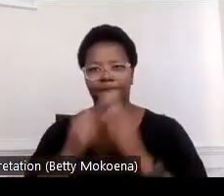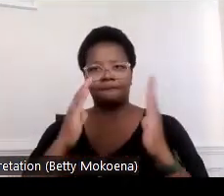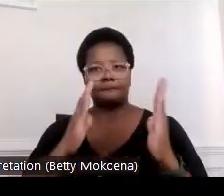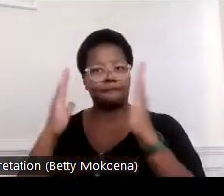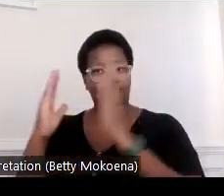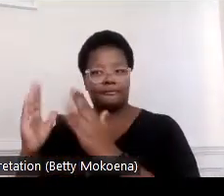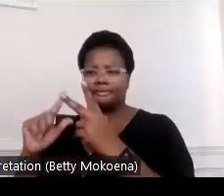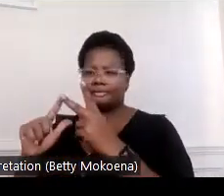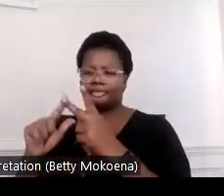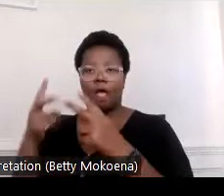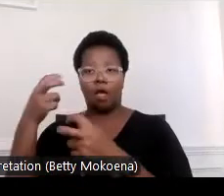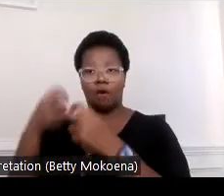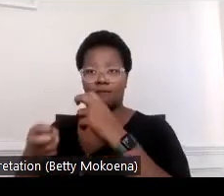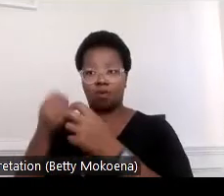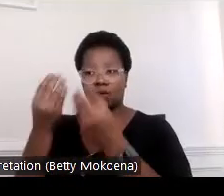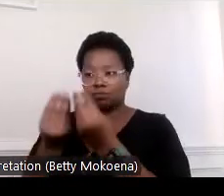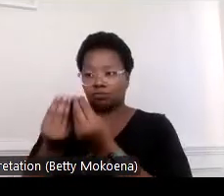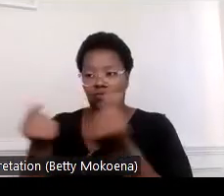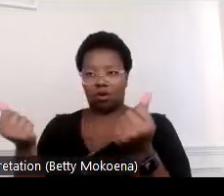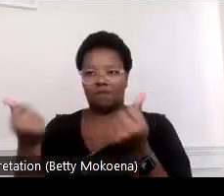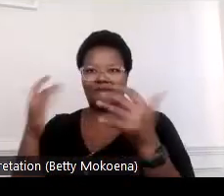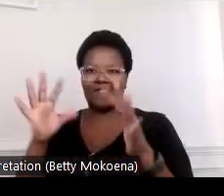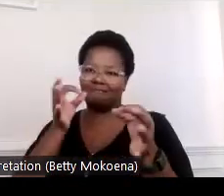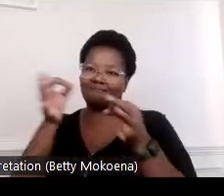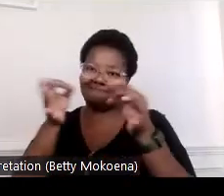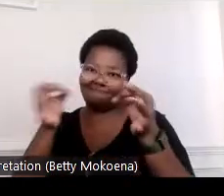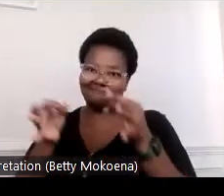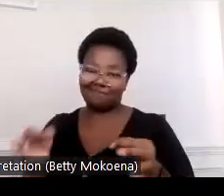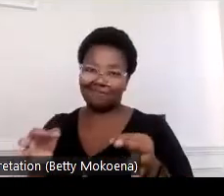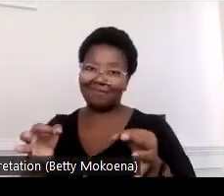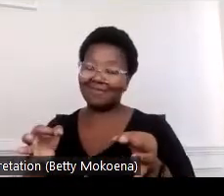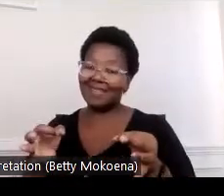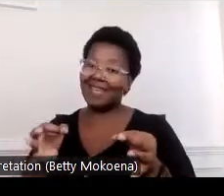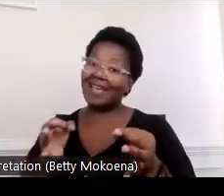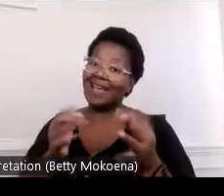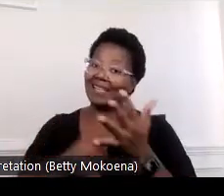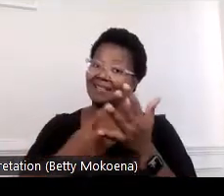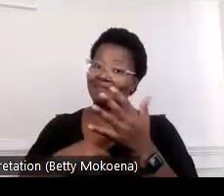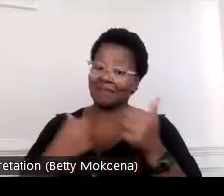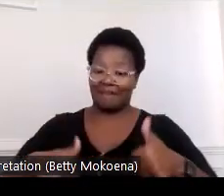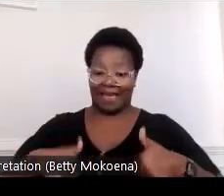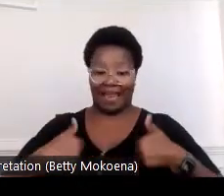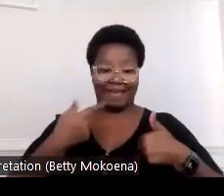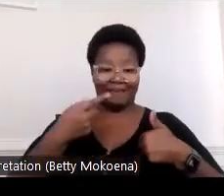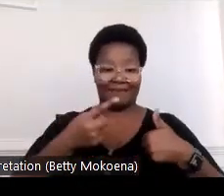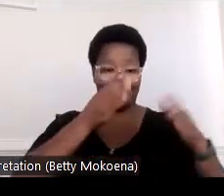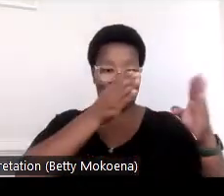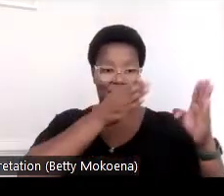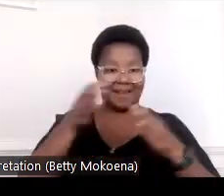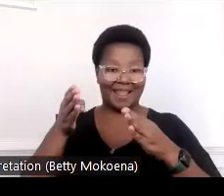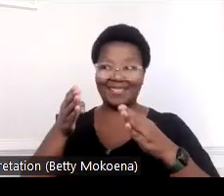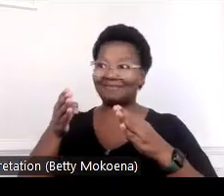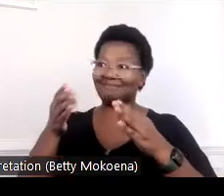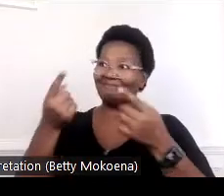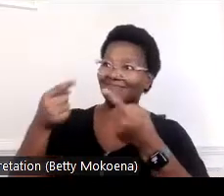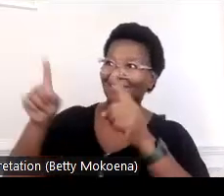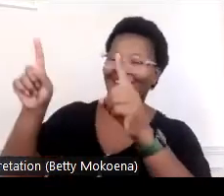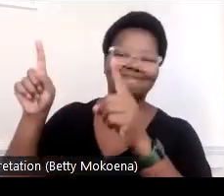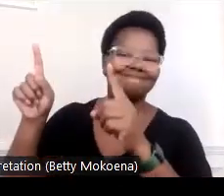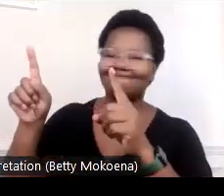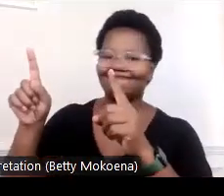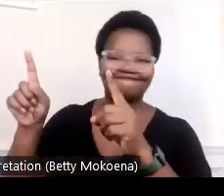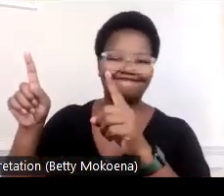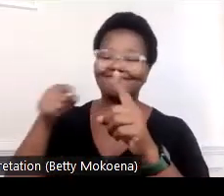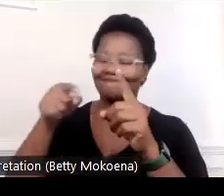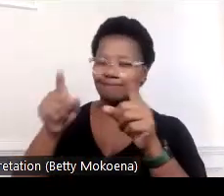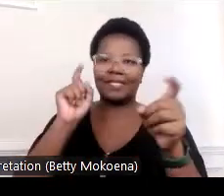luego me hace poco verdad la solución de problemas a veces la vida no toma el camino que uno quiere y un